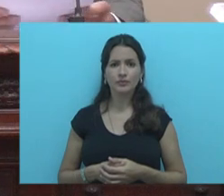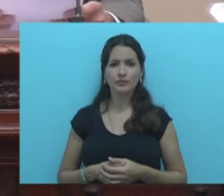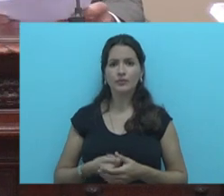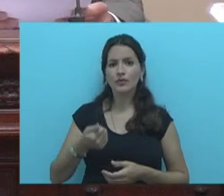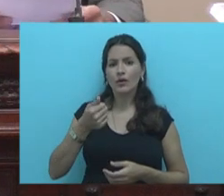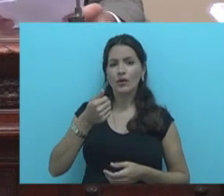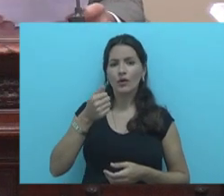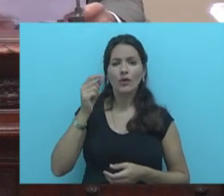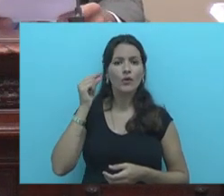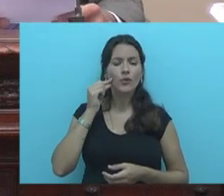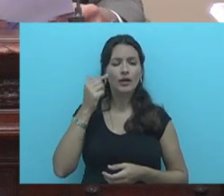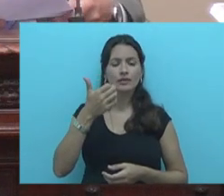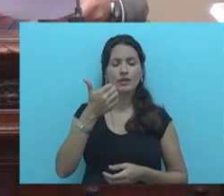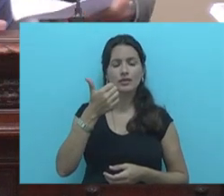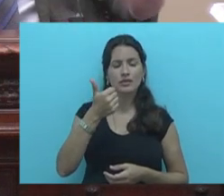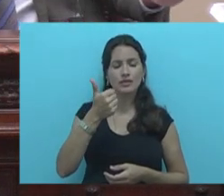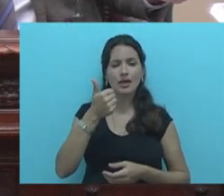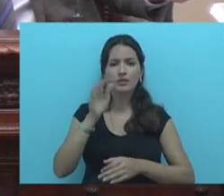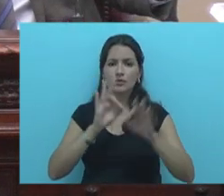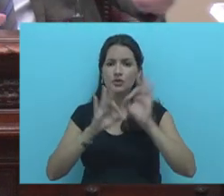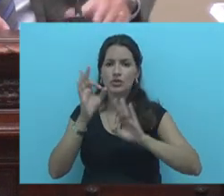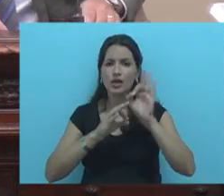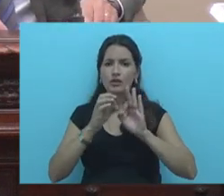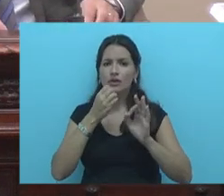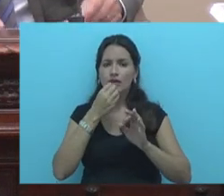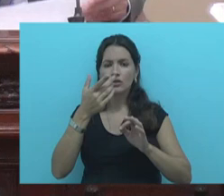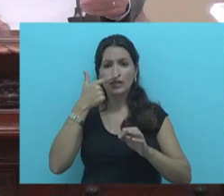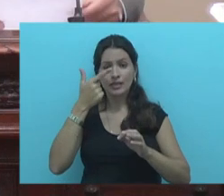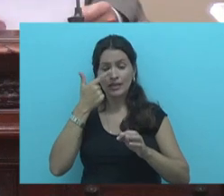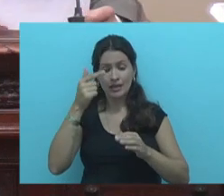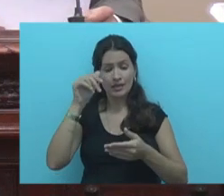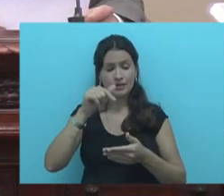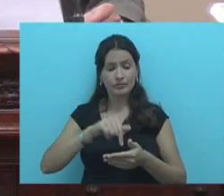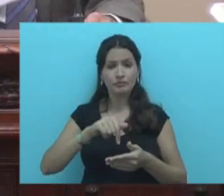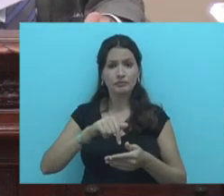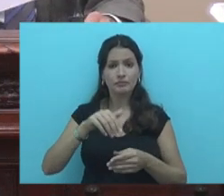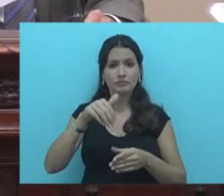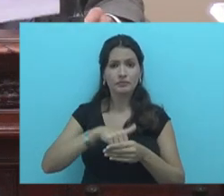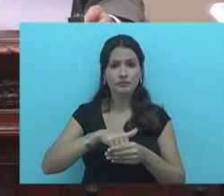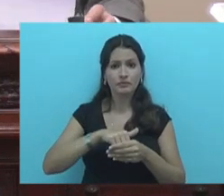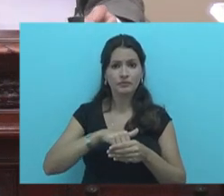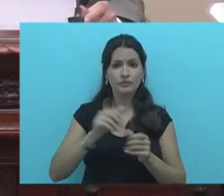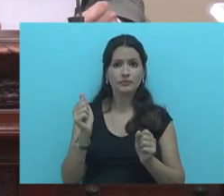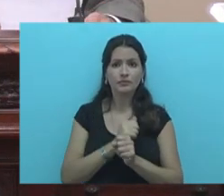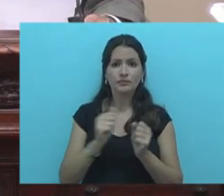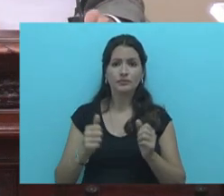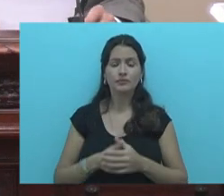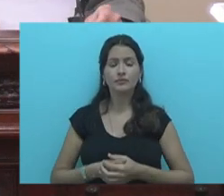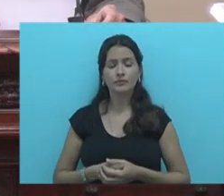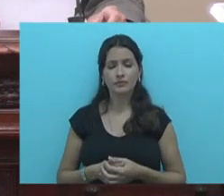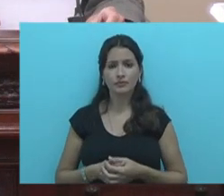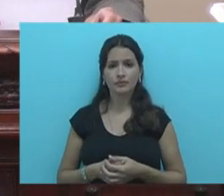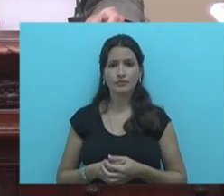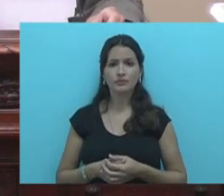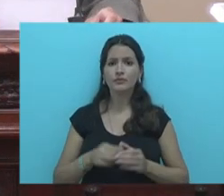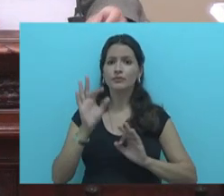46 proyectos de declaración de interés de esta Cámara de Diputados. A votación el tratamiento sobre tablas. Aprobado. Votación el proyecto. Aprobado. Proyecto